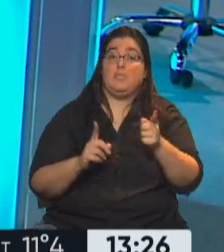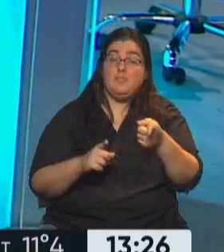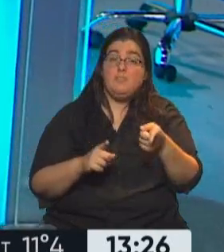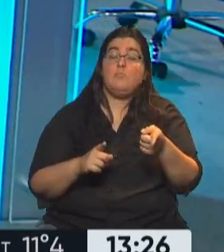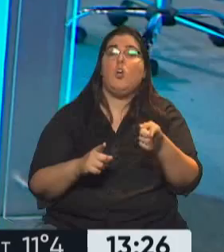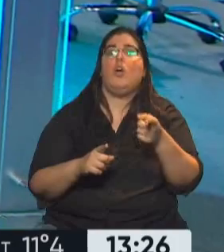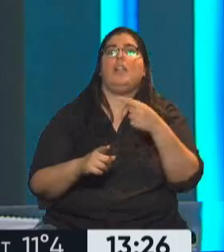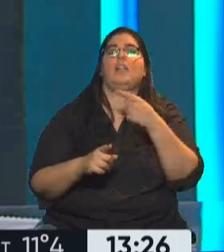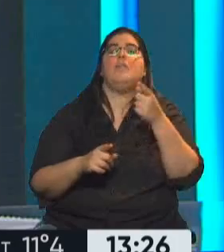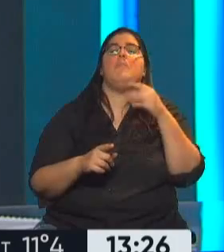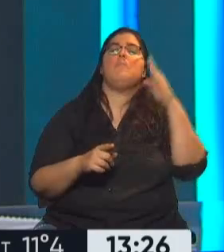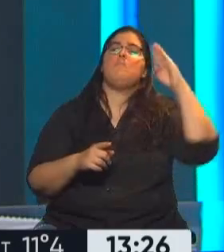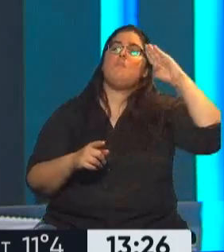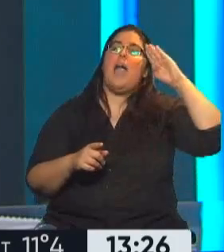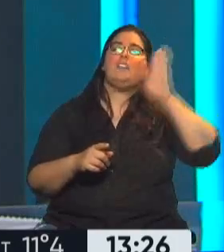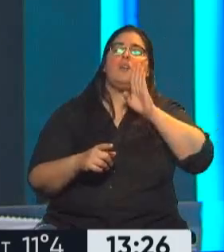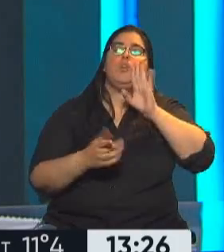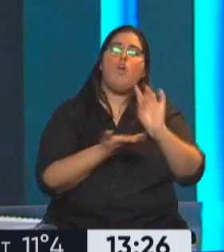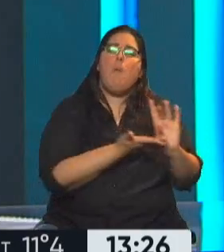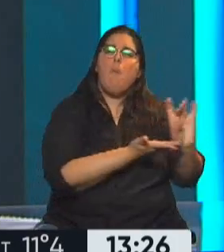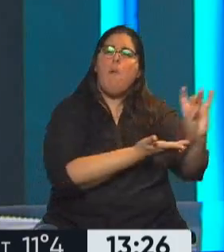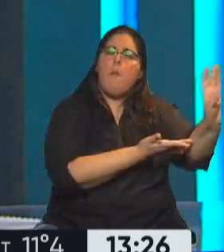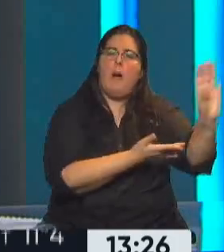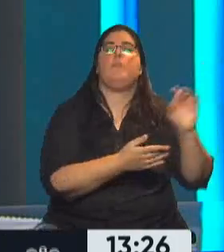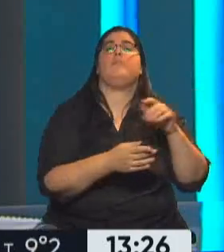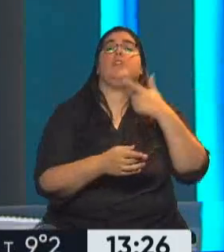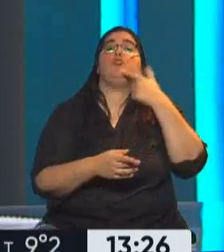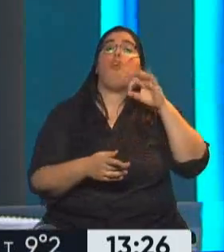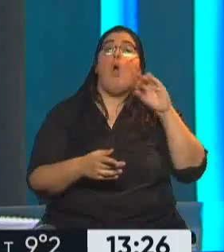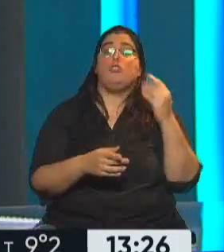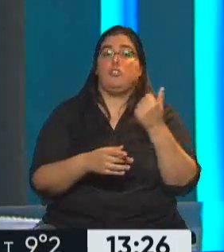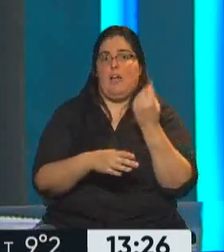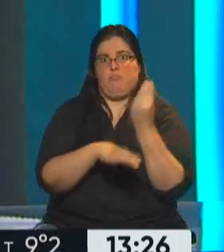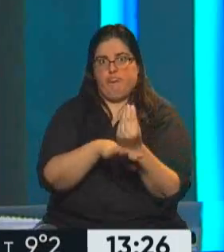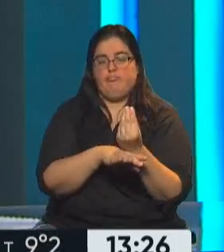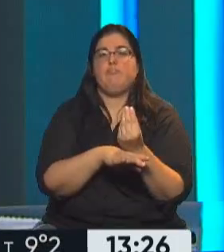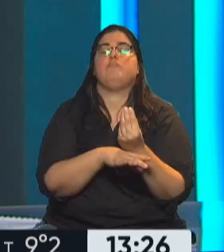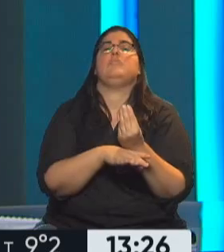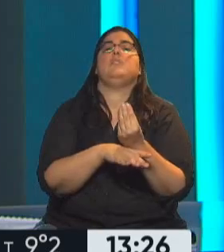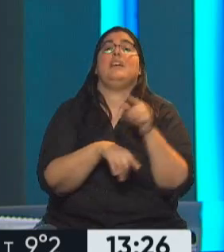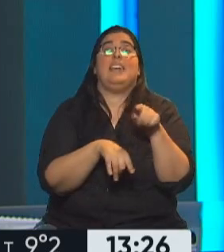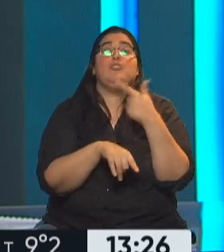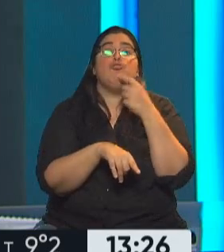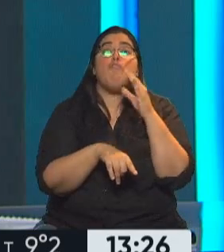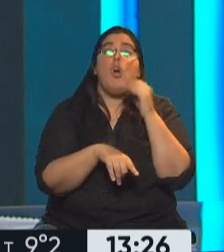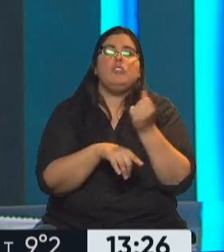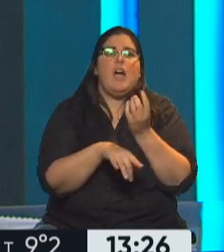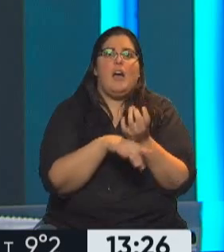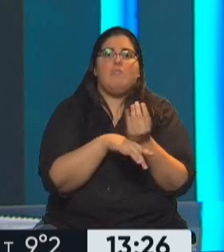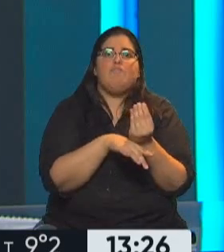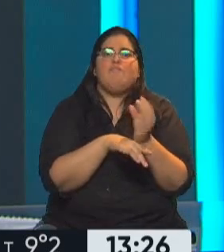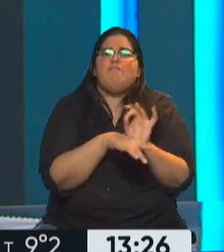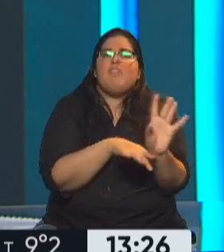los marines estadounidenses, empieza el proceso Somoza. Quien lo saca a los Somoza es el Frente Sandinista de Liberación